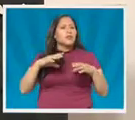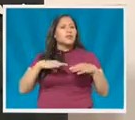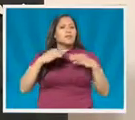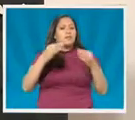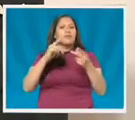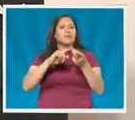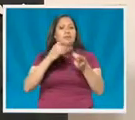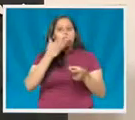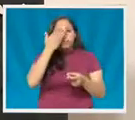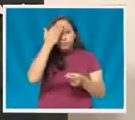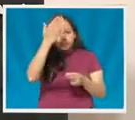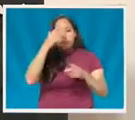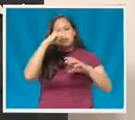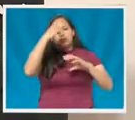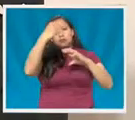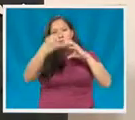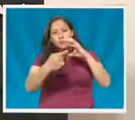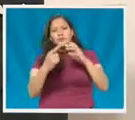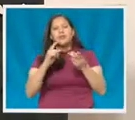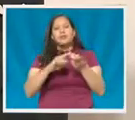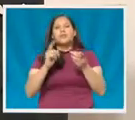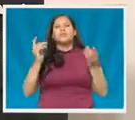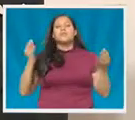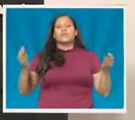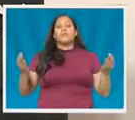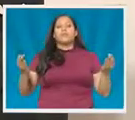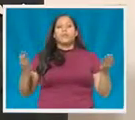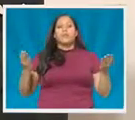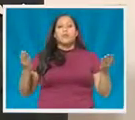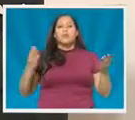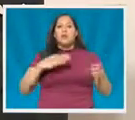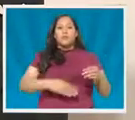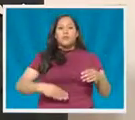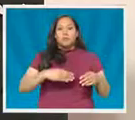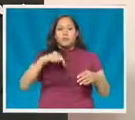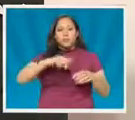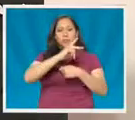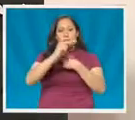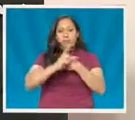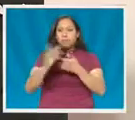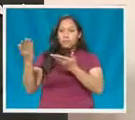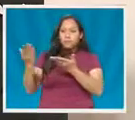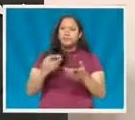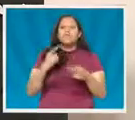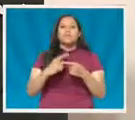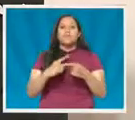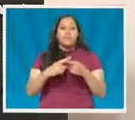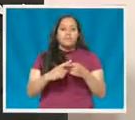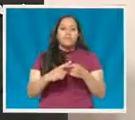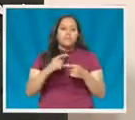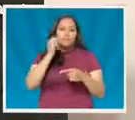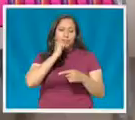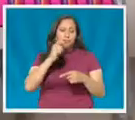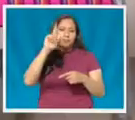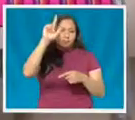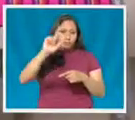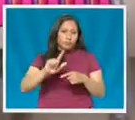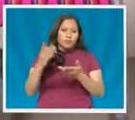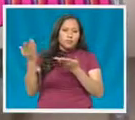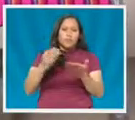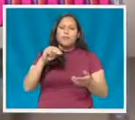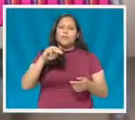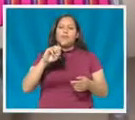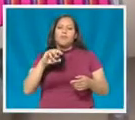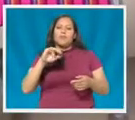el Oriente. Estoy refiriéndome, por supuesto, al budismo aquí en nuestro país. Y recibimos, por supuesto, como cada lunes, a